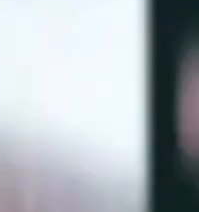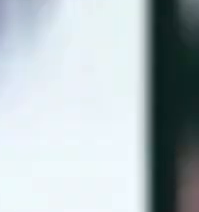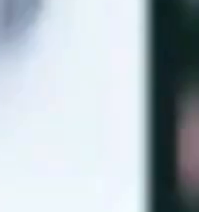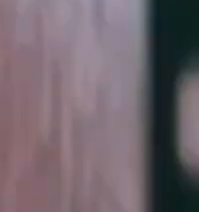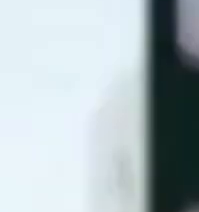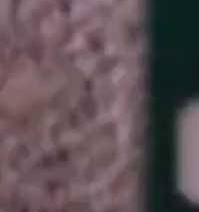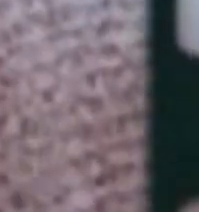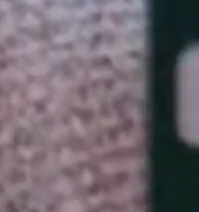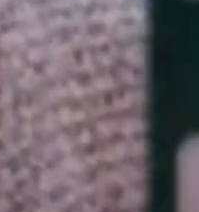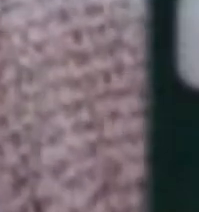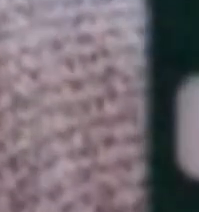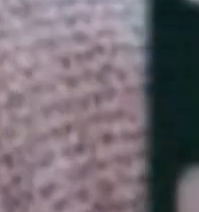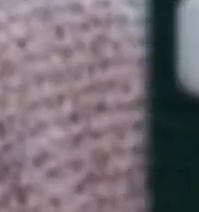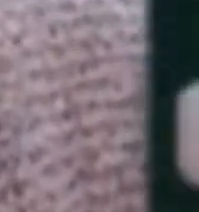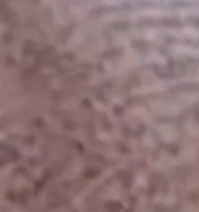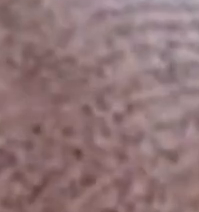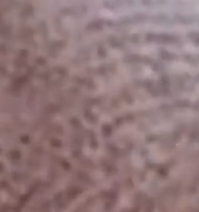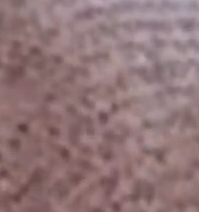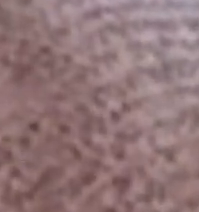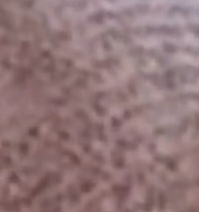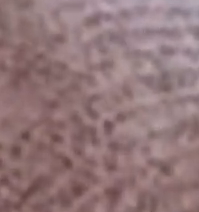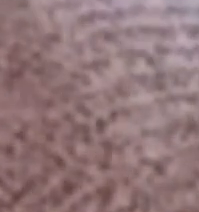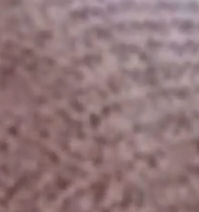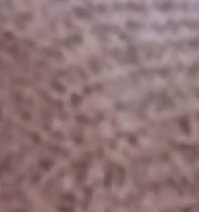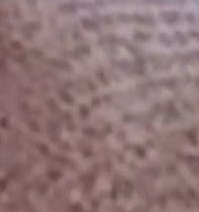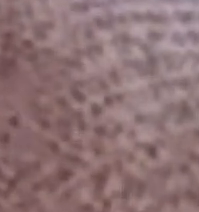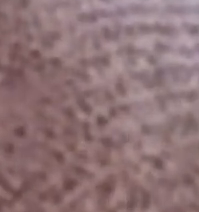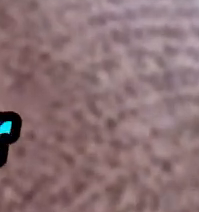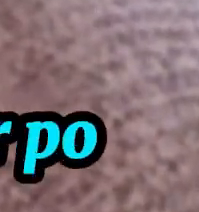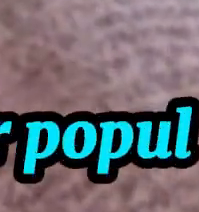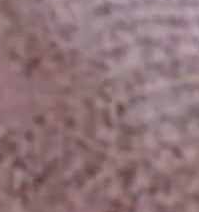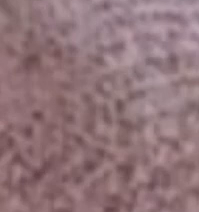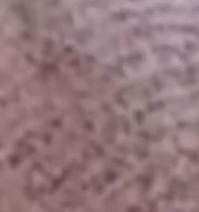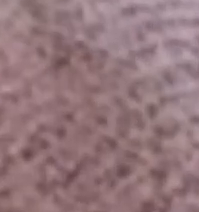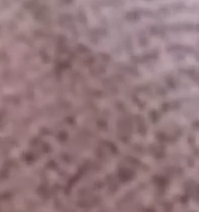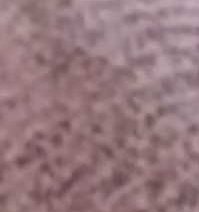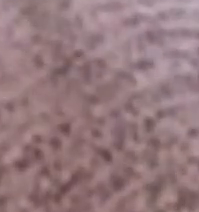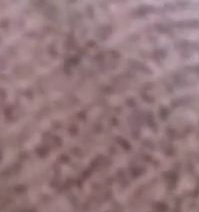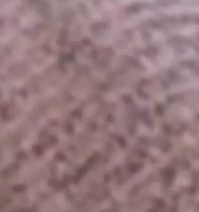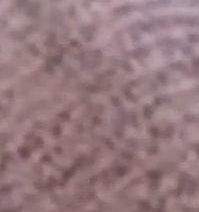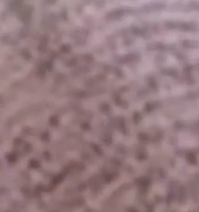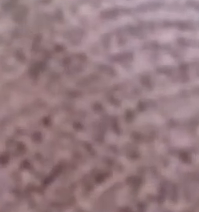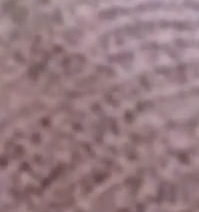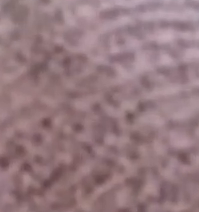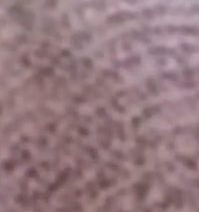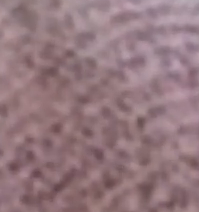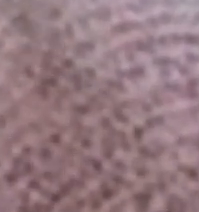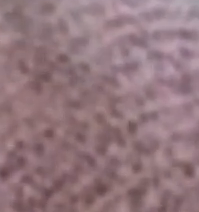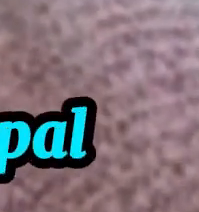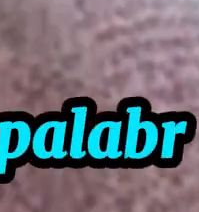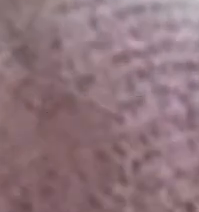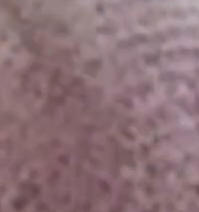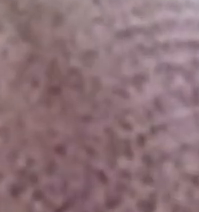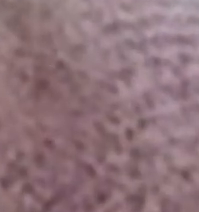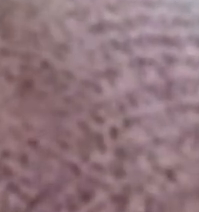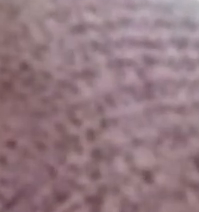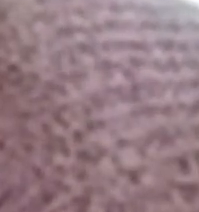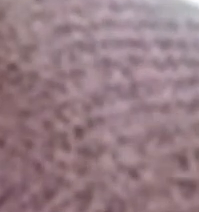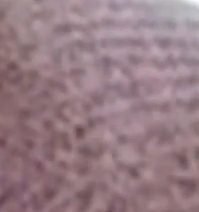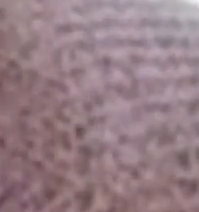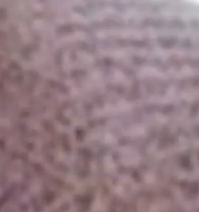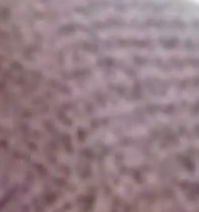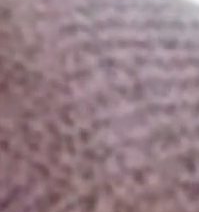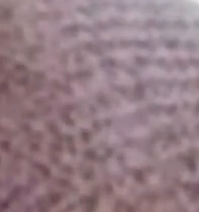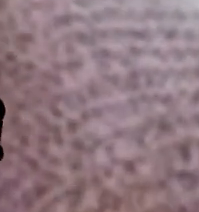El pasado 25 de enero, el portal de la Asamblea Nacional del Poder Popular puso a disposición de todos los lectores las palabras íntegras